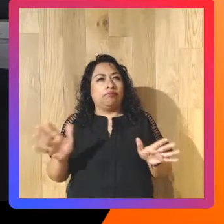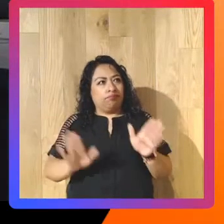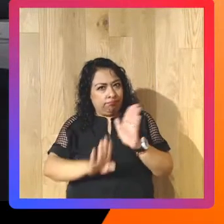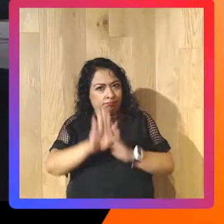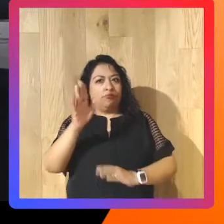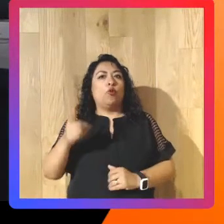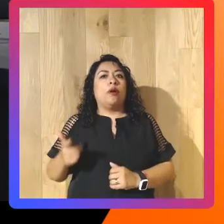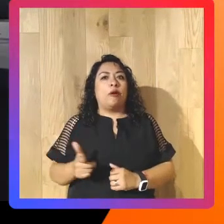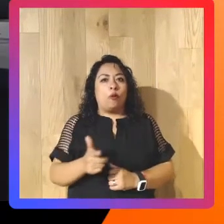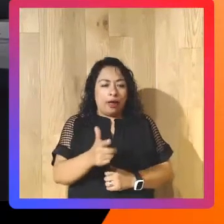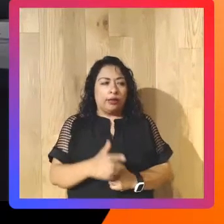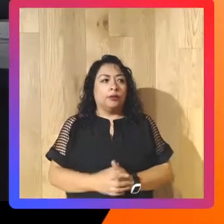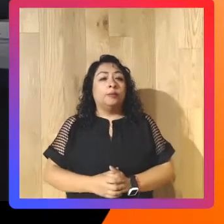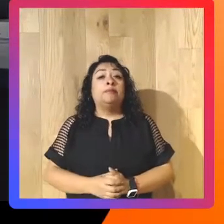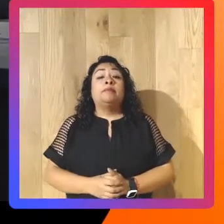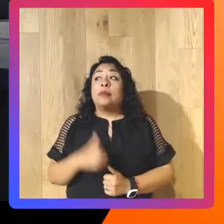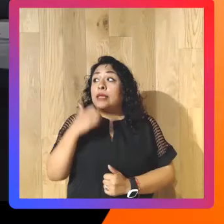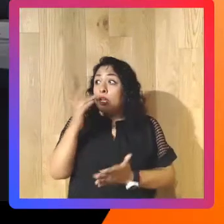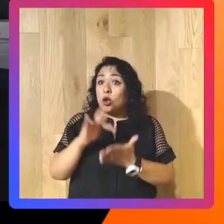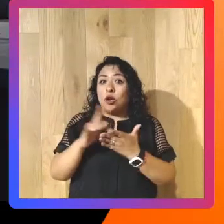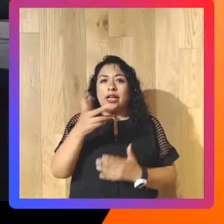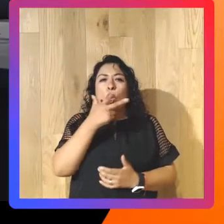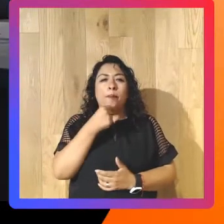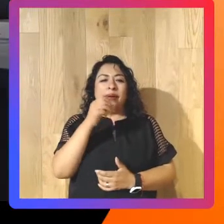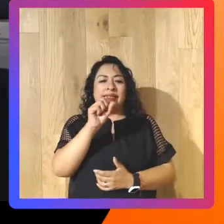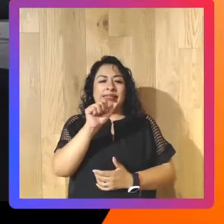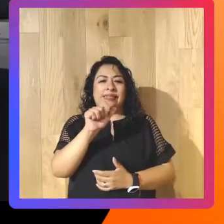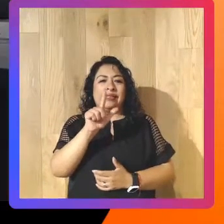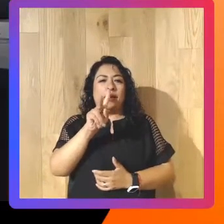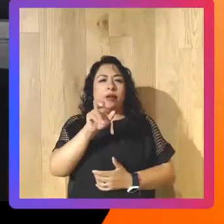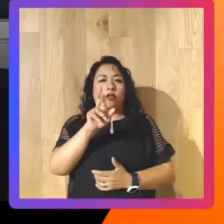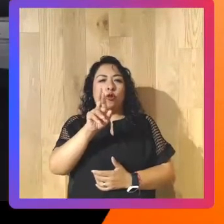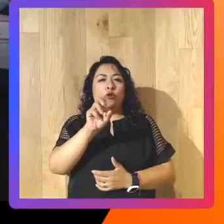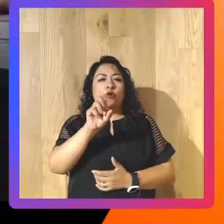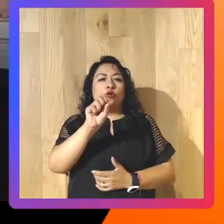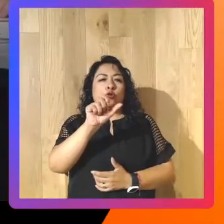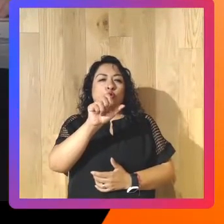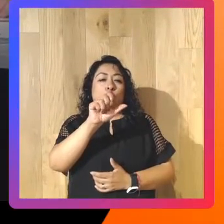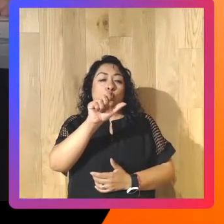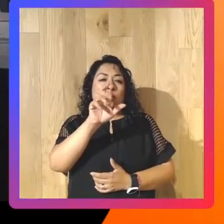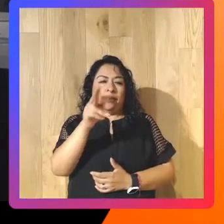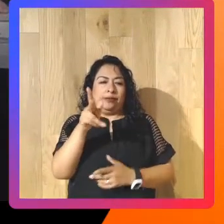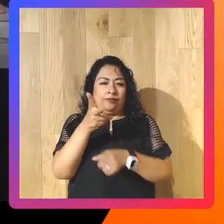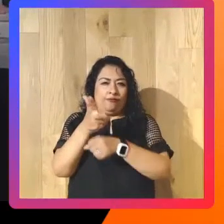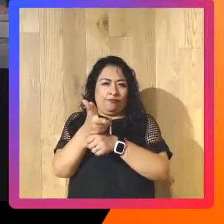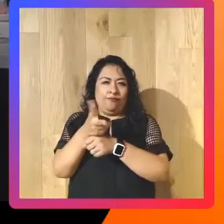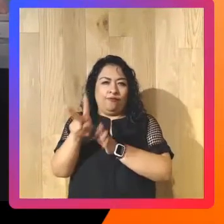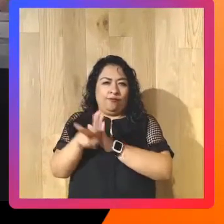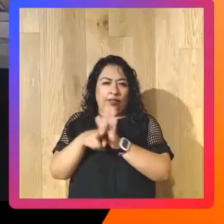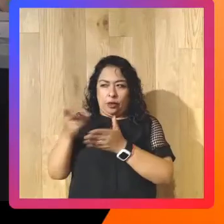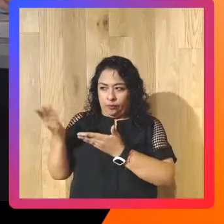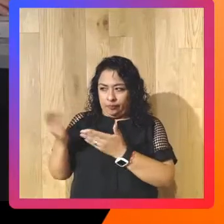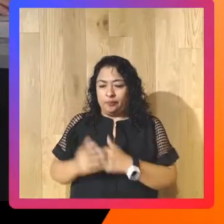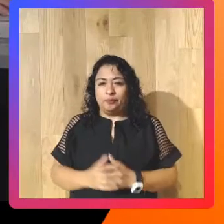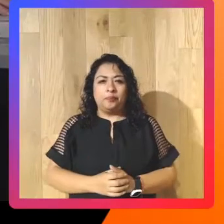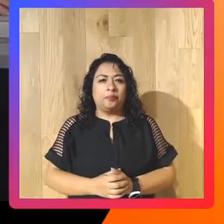de Guanajuato, y agradecer a Salvador Suárez que nos preparó un video. Adelante, por favor.